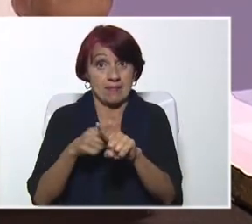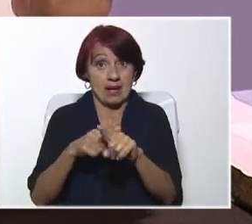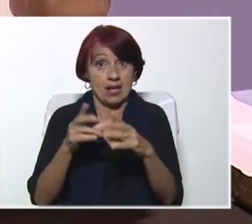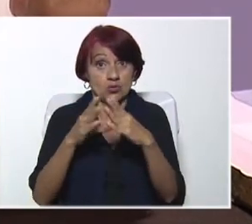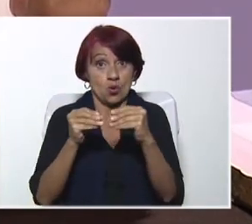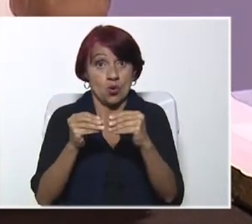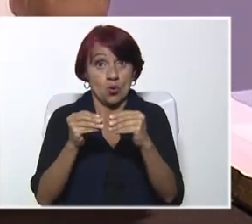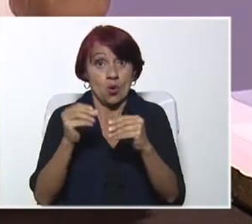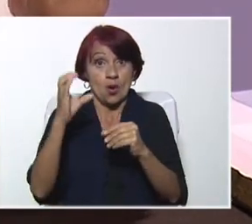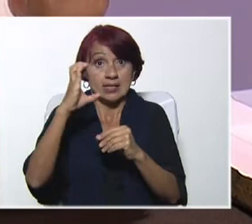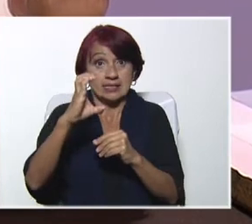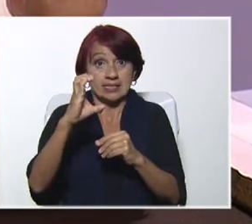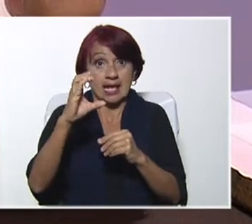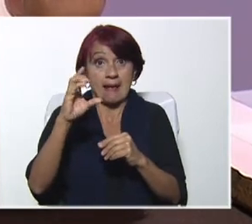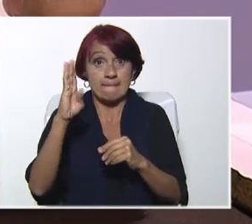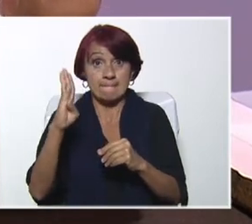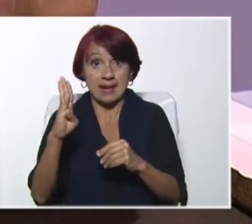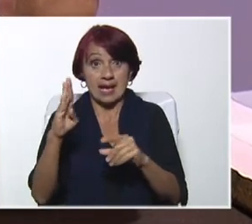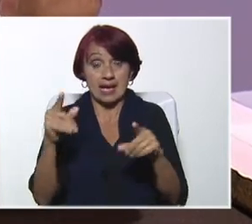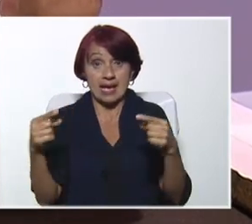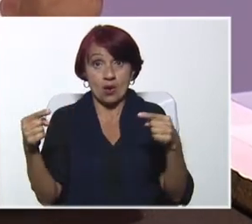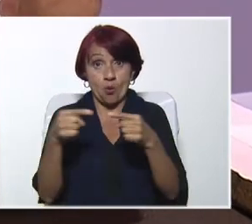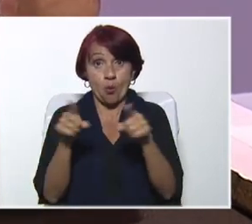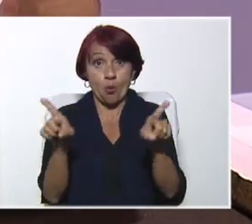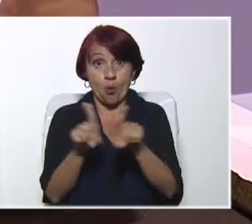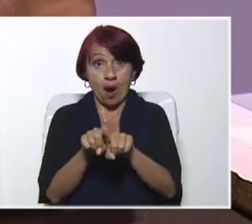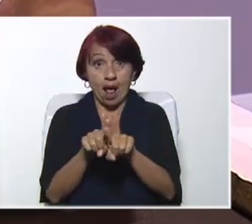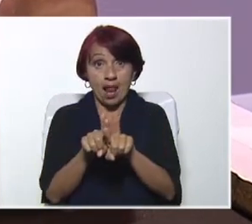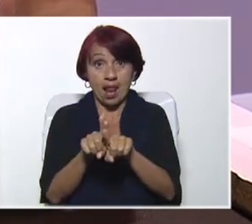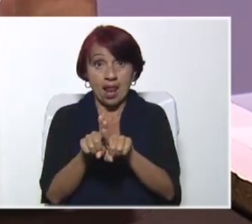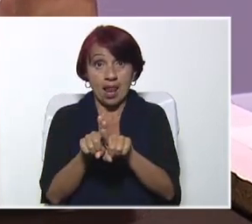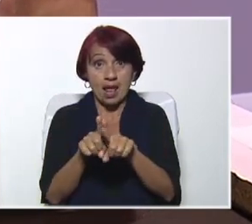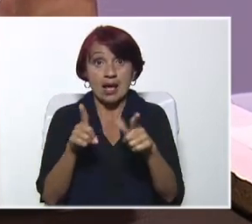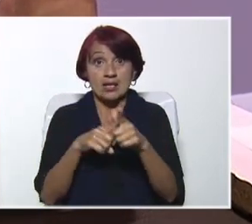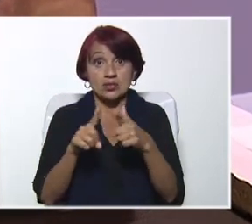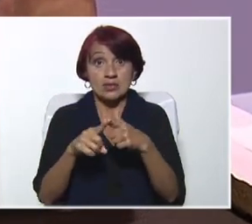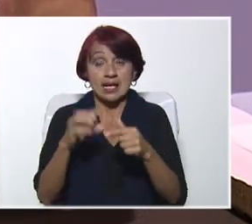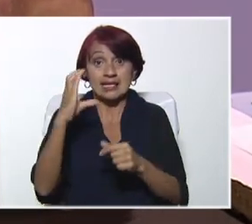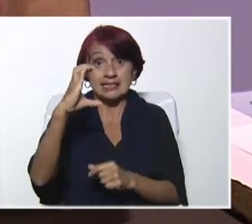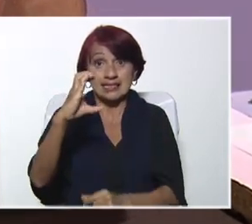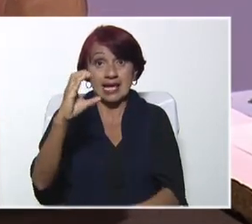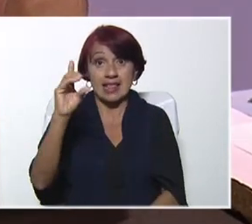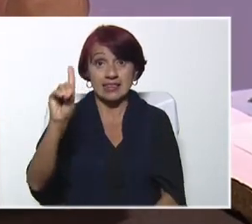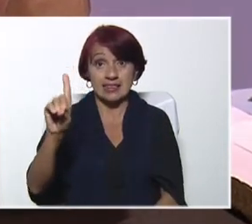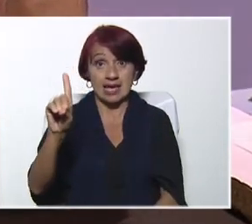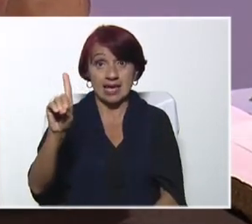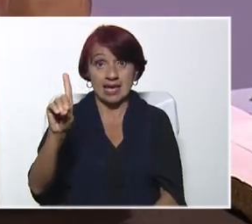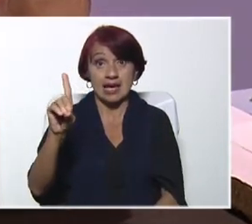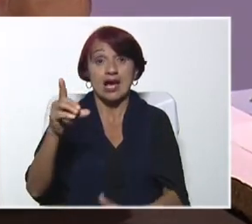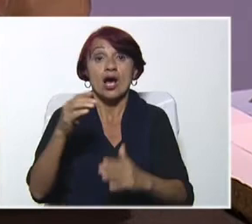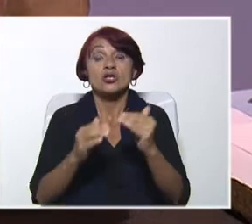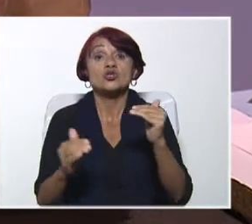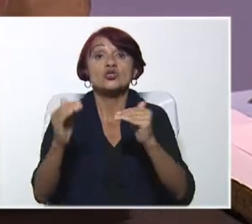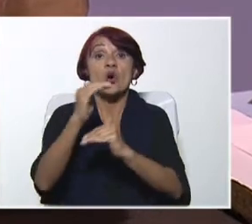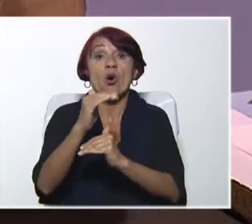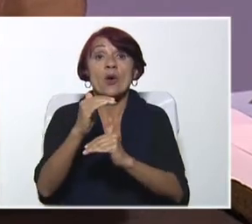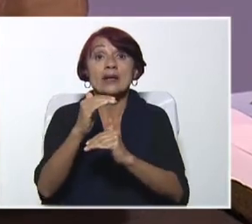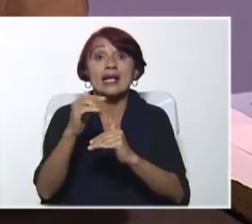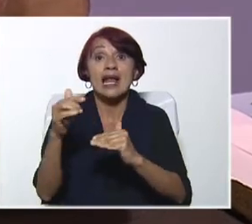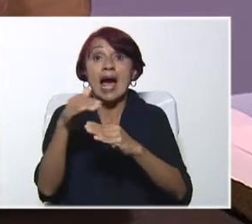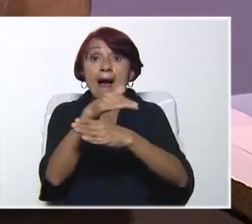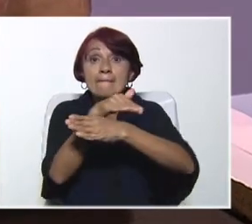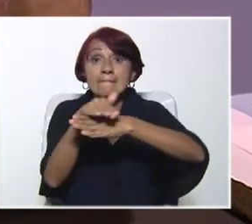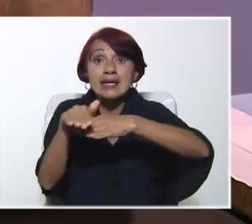B'C', y eso es igual a la razón de la medida CD sobre la medida